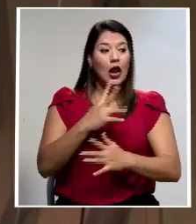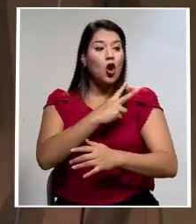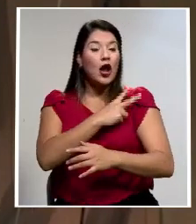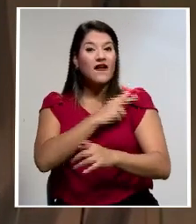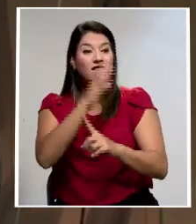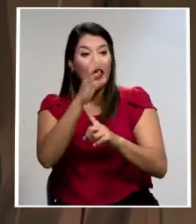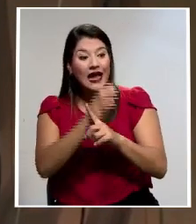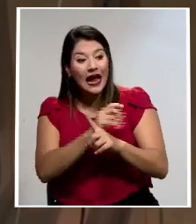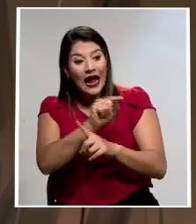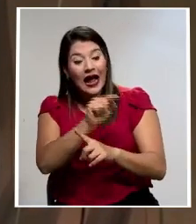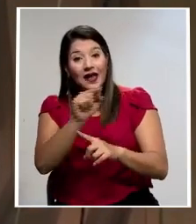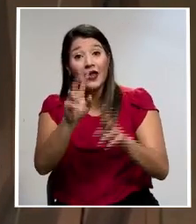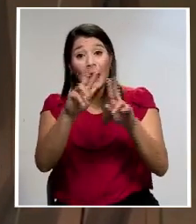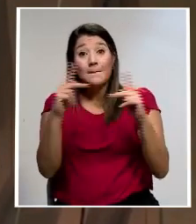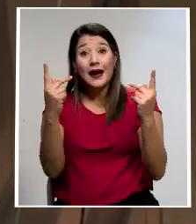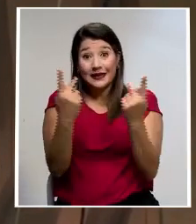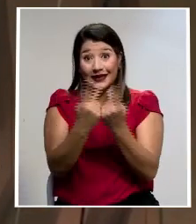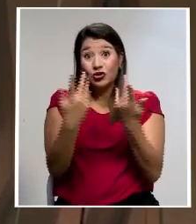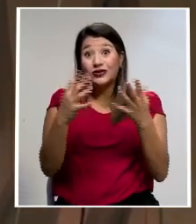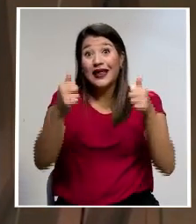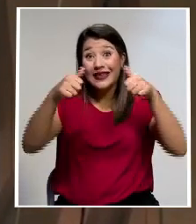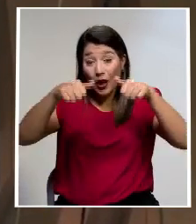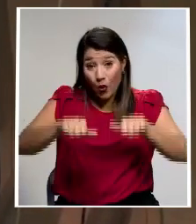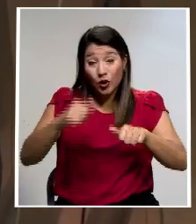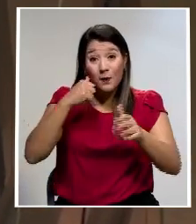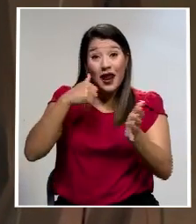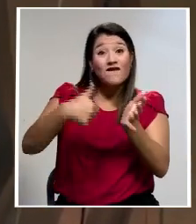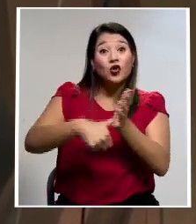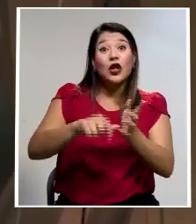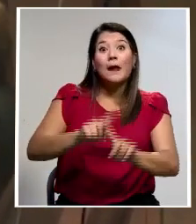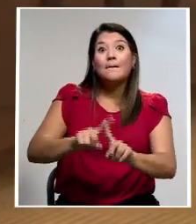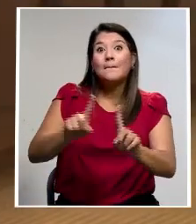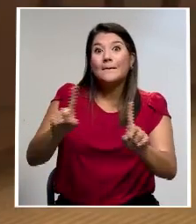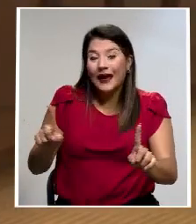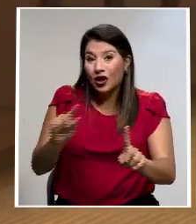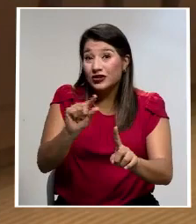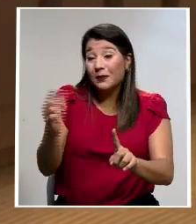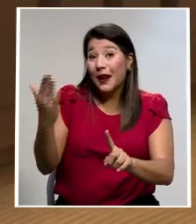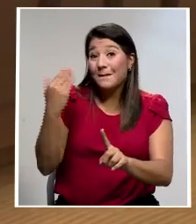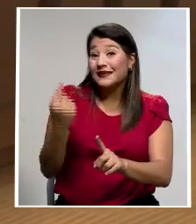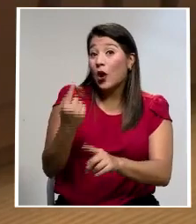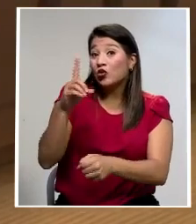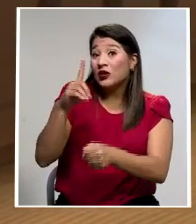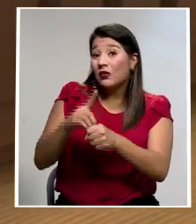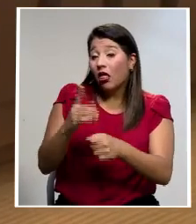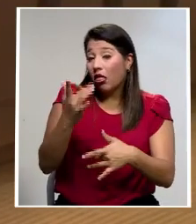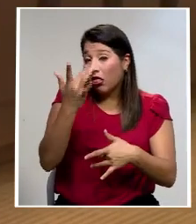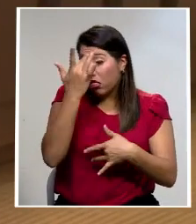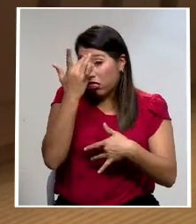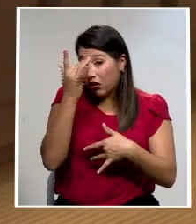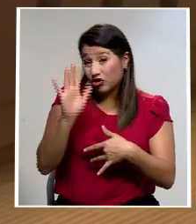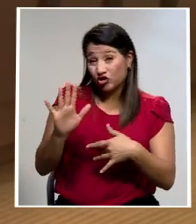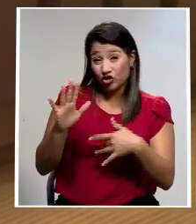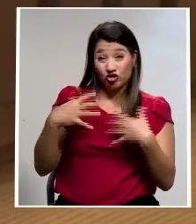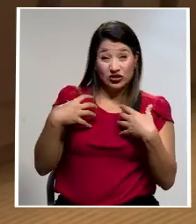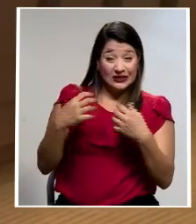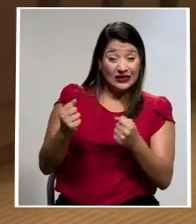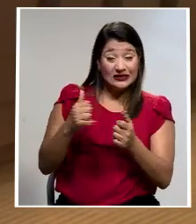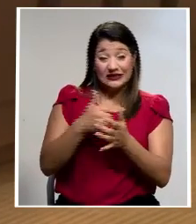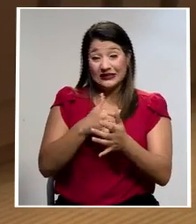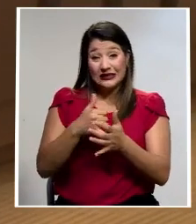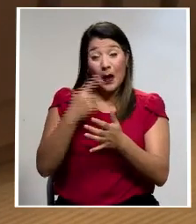puesto de acuerdo para votarlo la misma tarde, la salud del diputado social cristiano Rodolfo Peña, la cual se complicó por situaciones